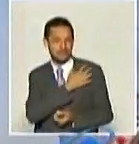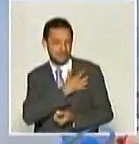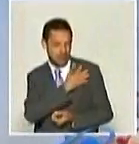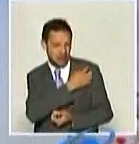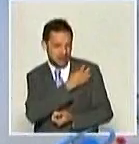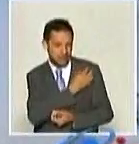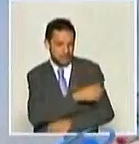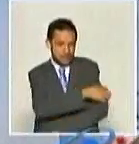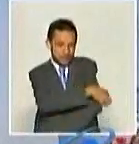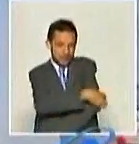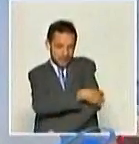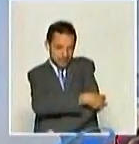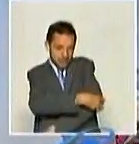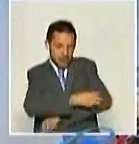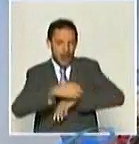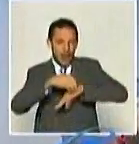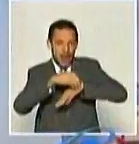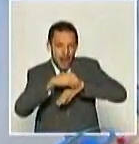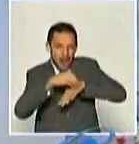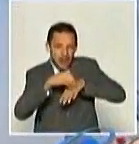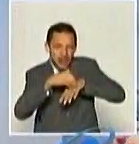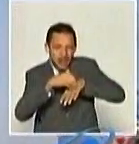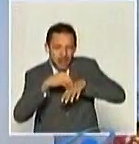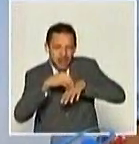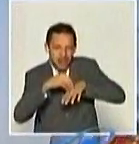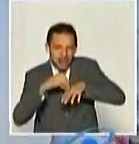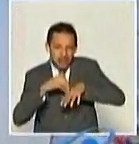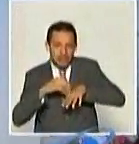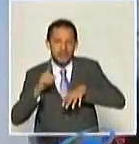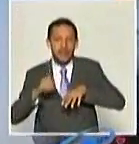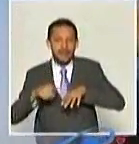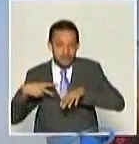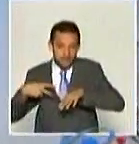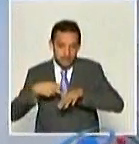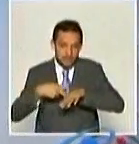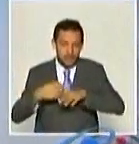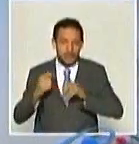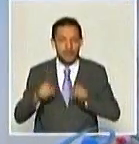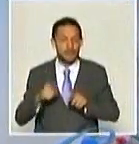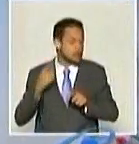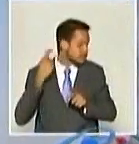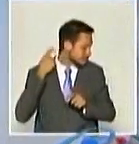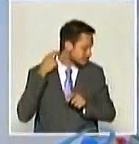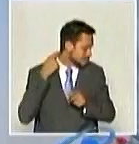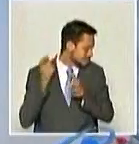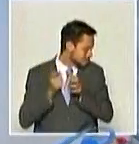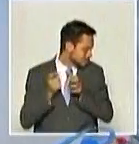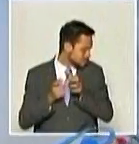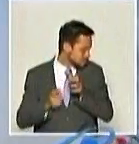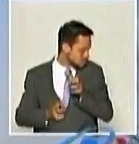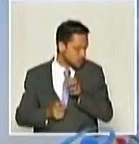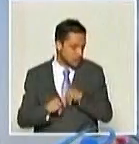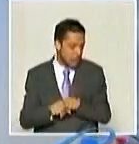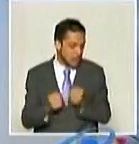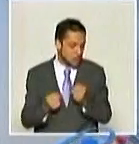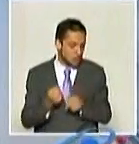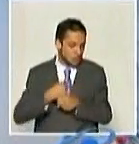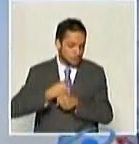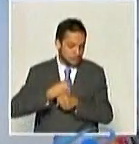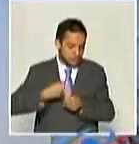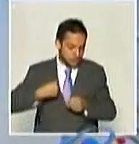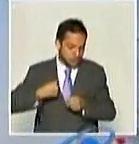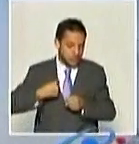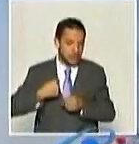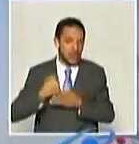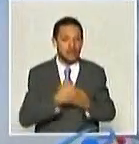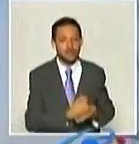lesiones musculares, lesiones tendinosas, discopatías a nivel de columna vertebral.